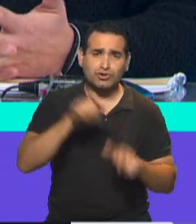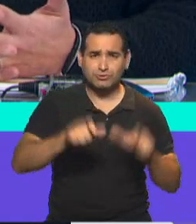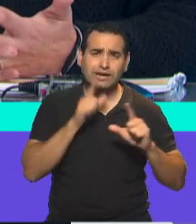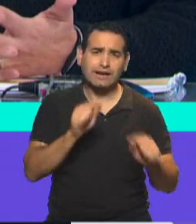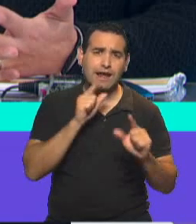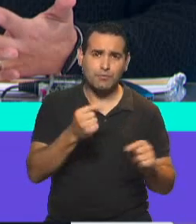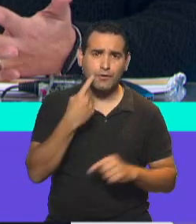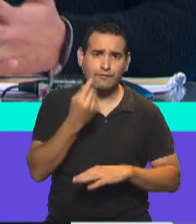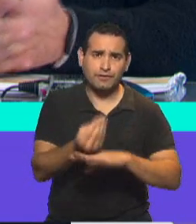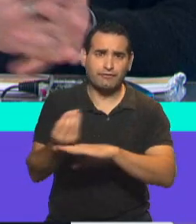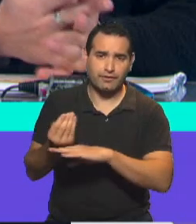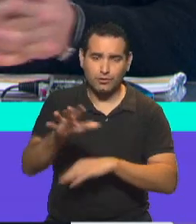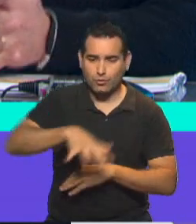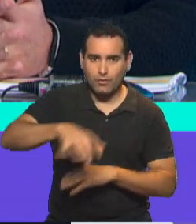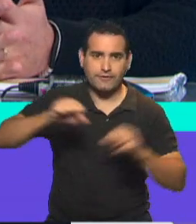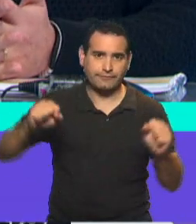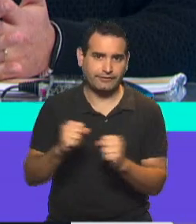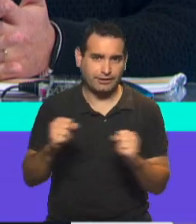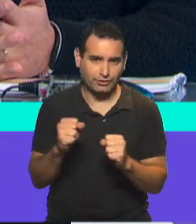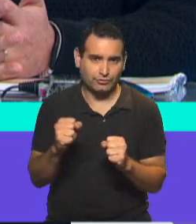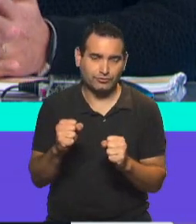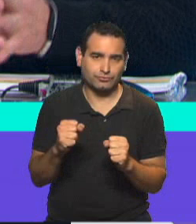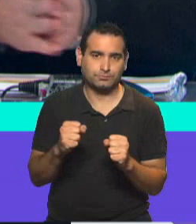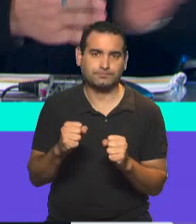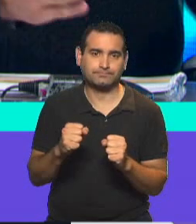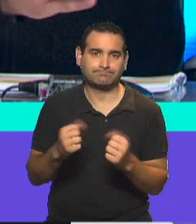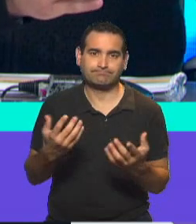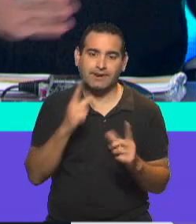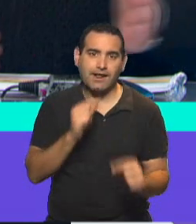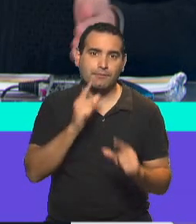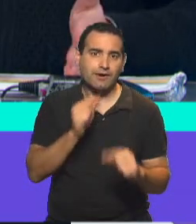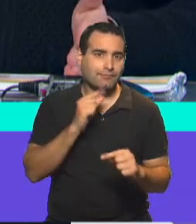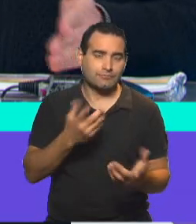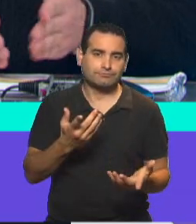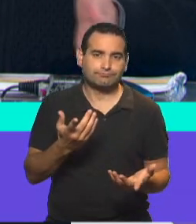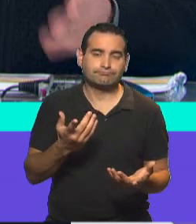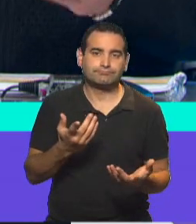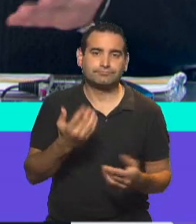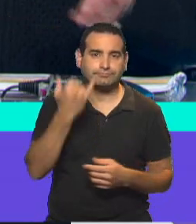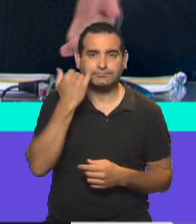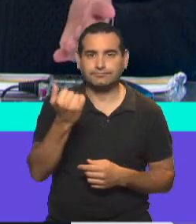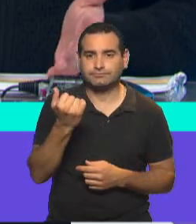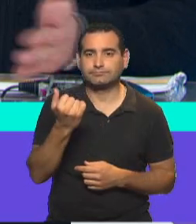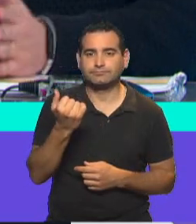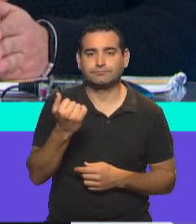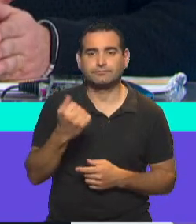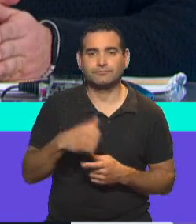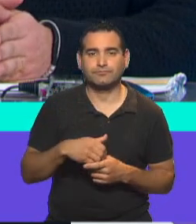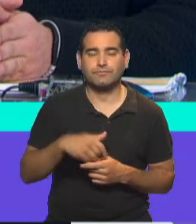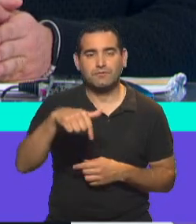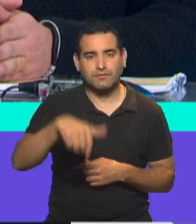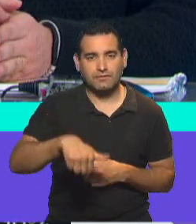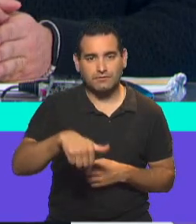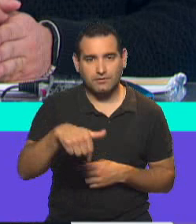que viven en zonas frías, no consideradas zonas frías, y que bueno, venimos no solamente estamos todavía